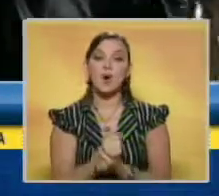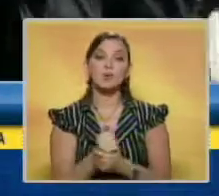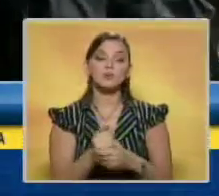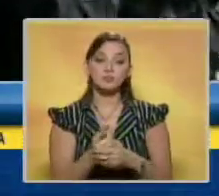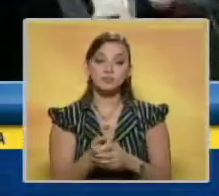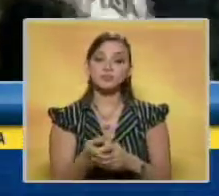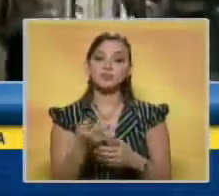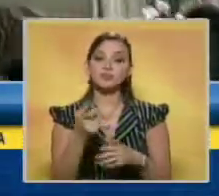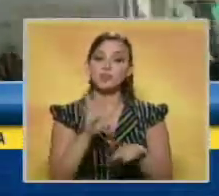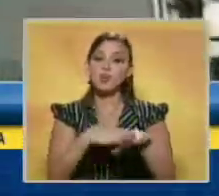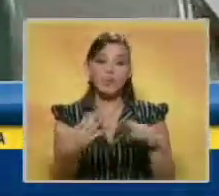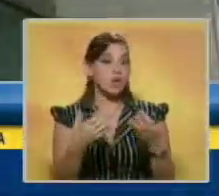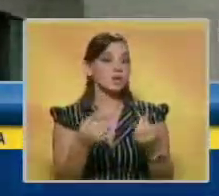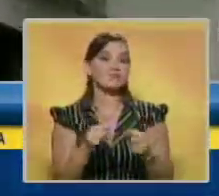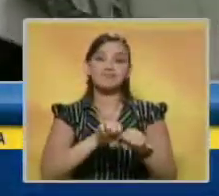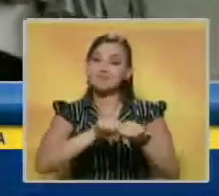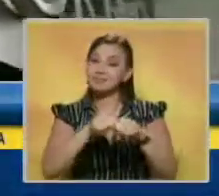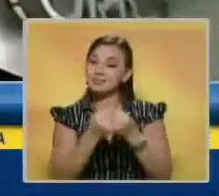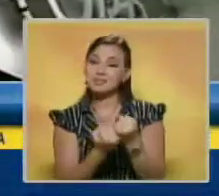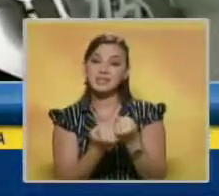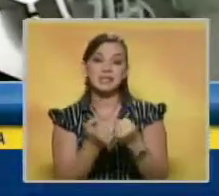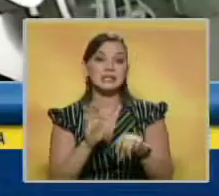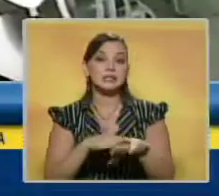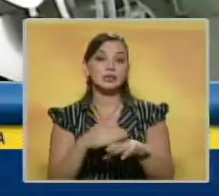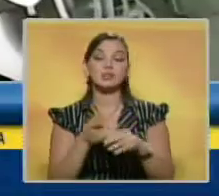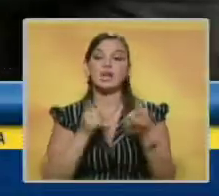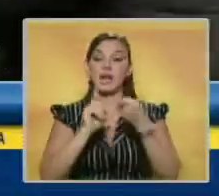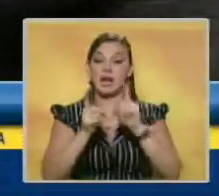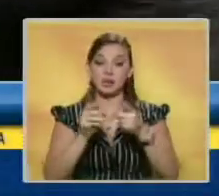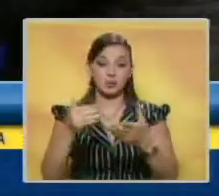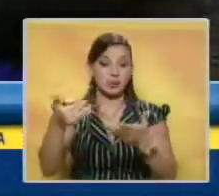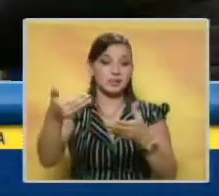deterioro de su situación financiera con importantes